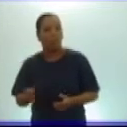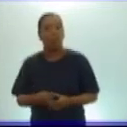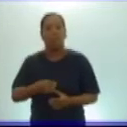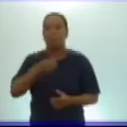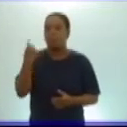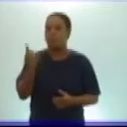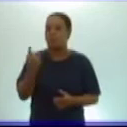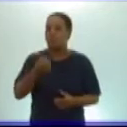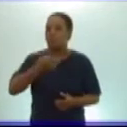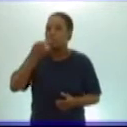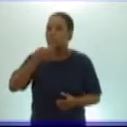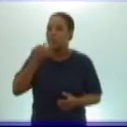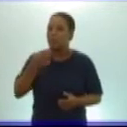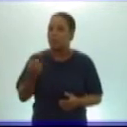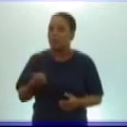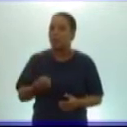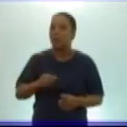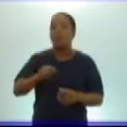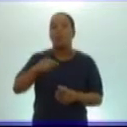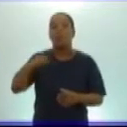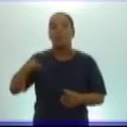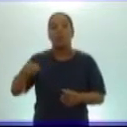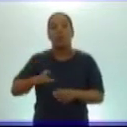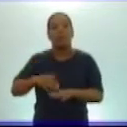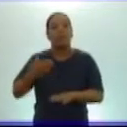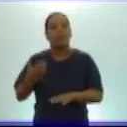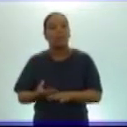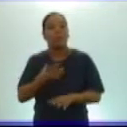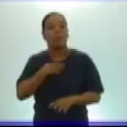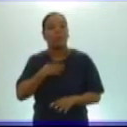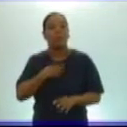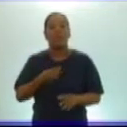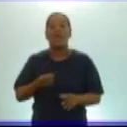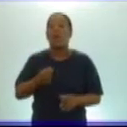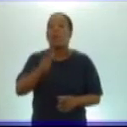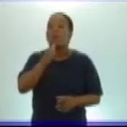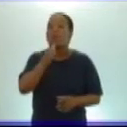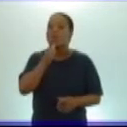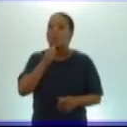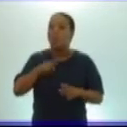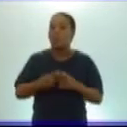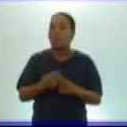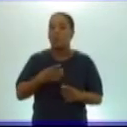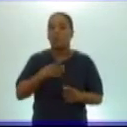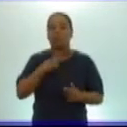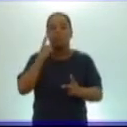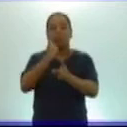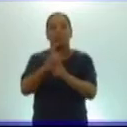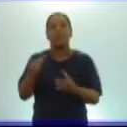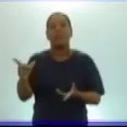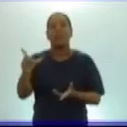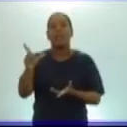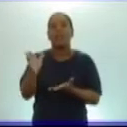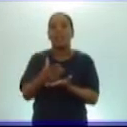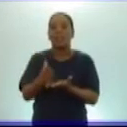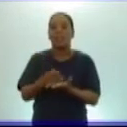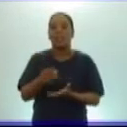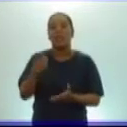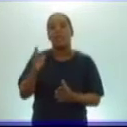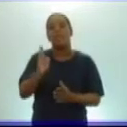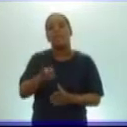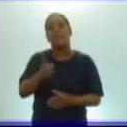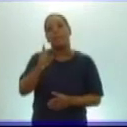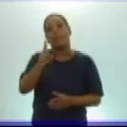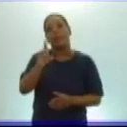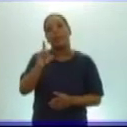lo van a copiar posteriormente si tienen alguna duda porque aparece en el recuadro del libro de texto de la página 15. Repito, nos